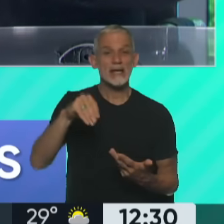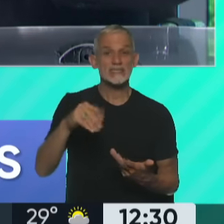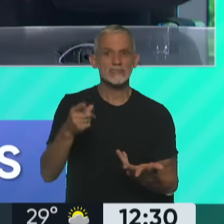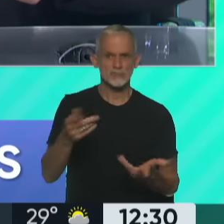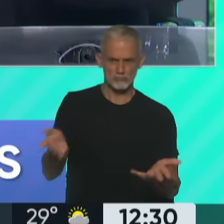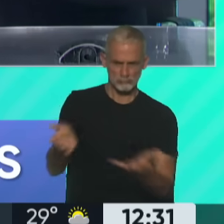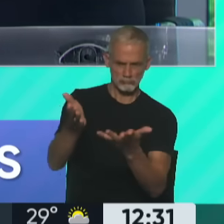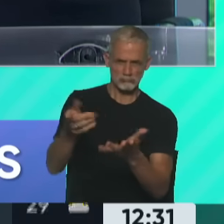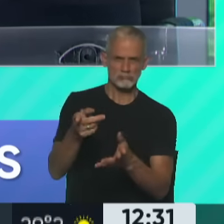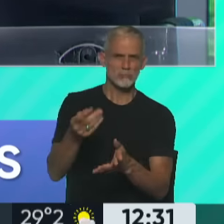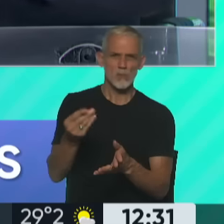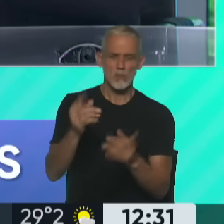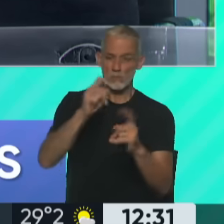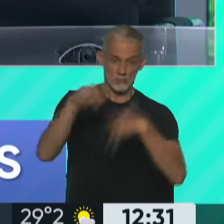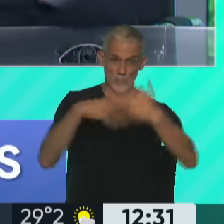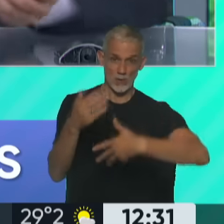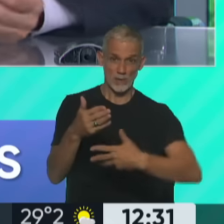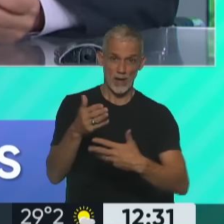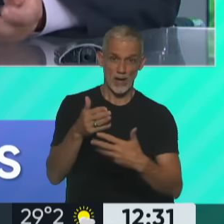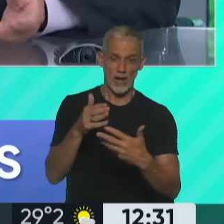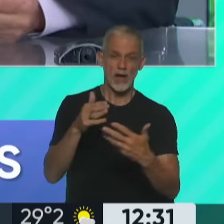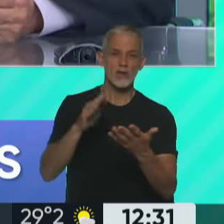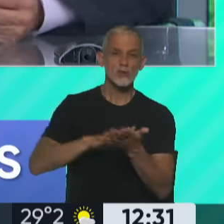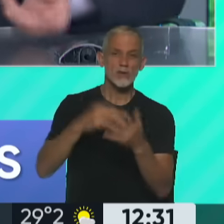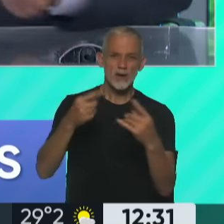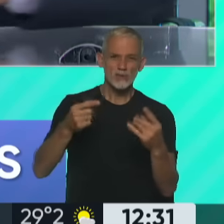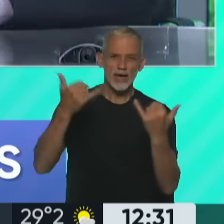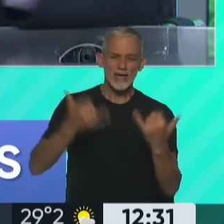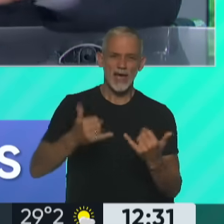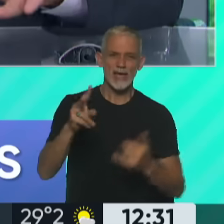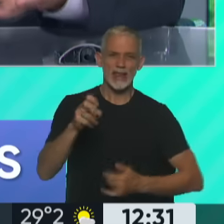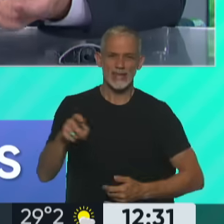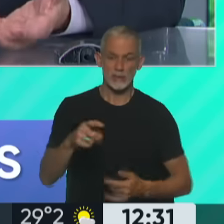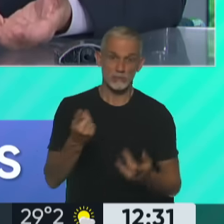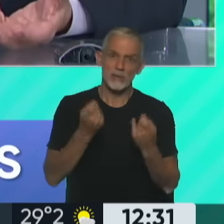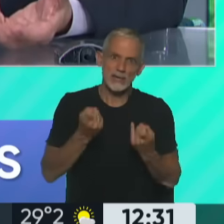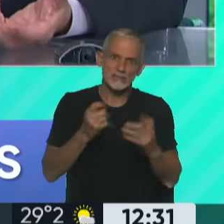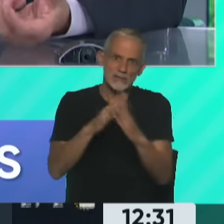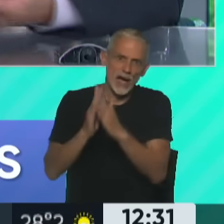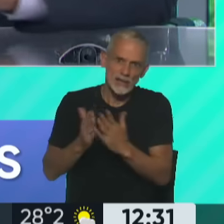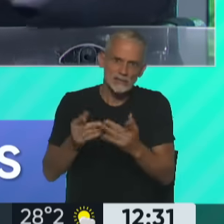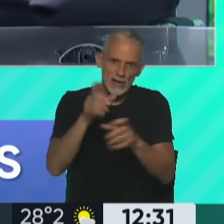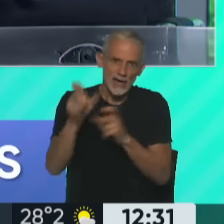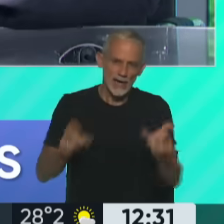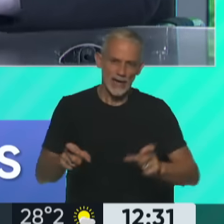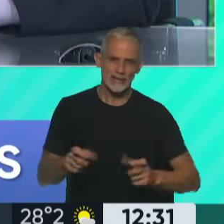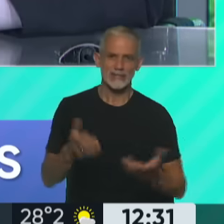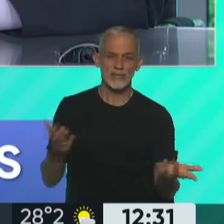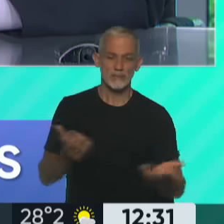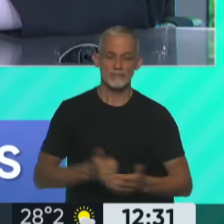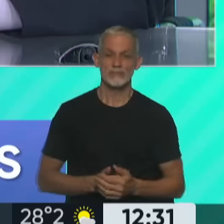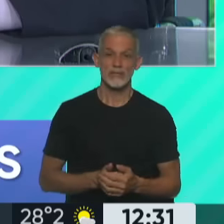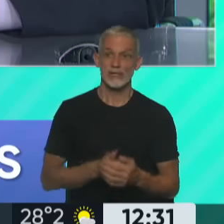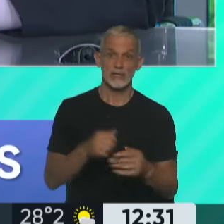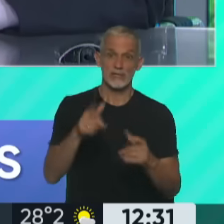provocando una crisis, un caos sobre algo indispensable como es la vivienda y sin situación de